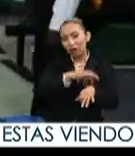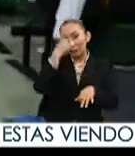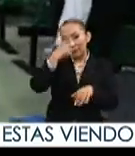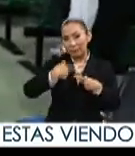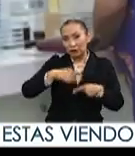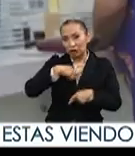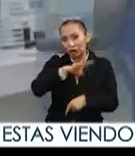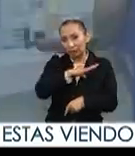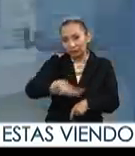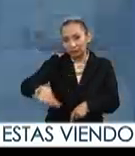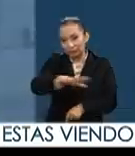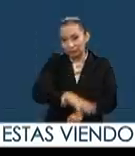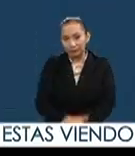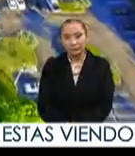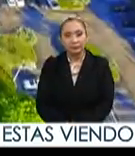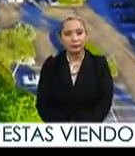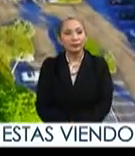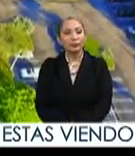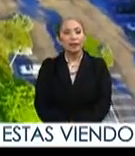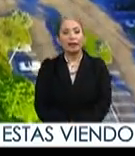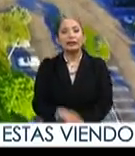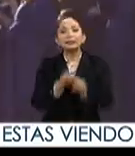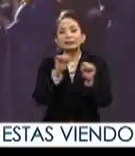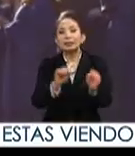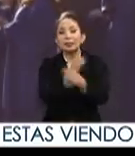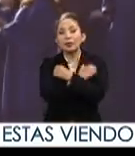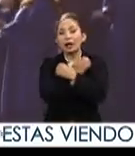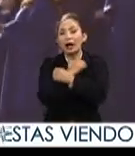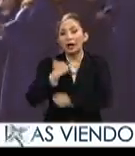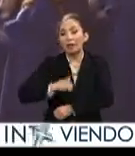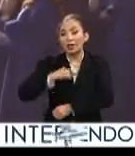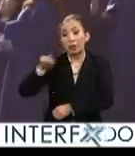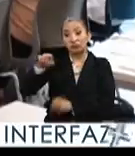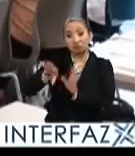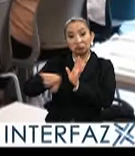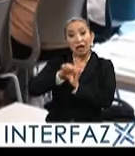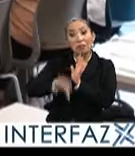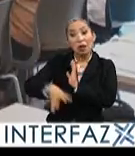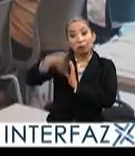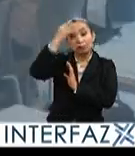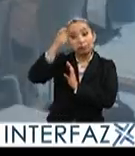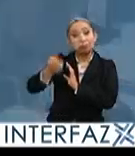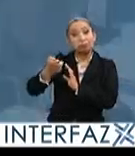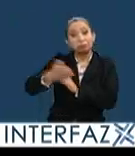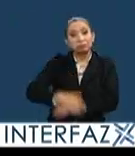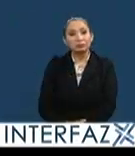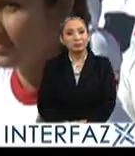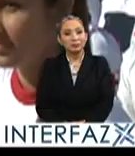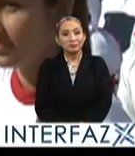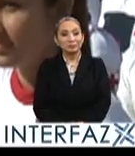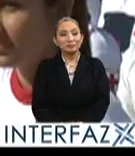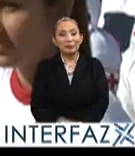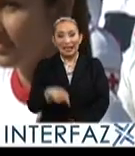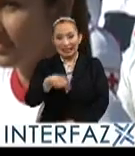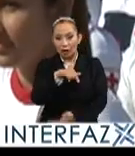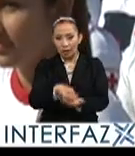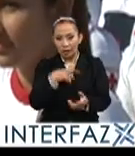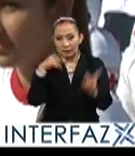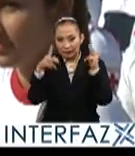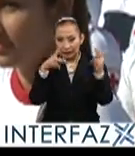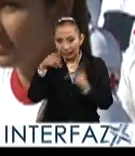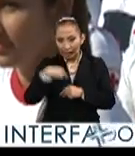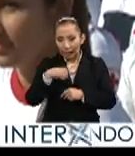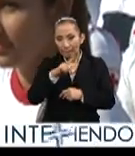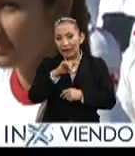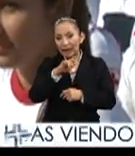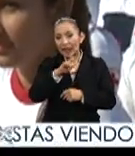población en general. El sistema educativo en Canadá, un ejemplo a seguir. En el estudio tendremos la